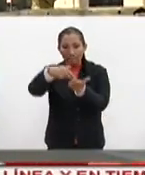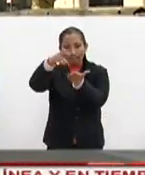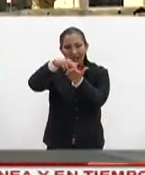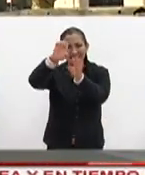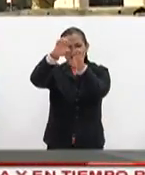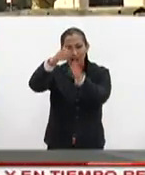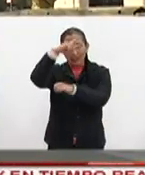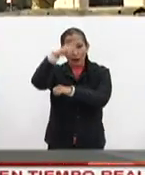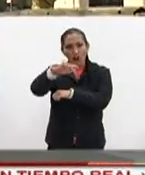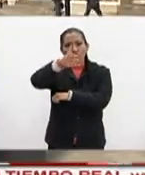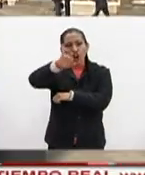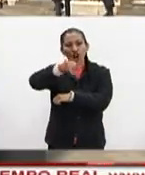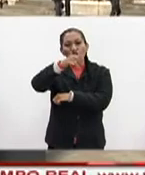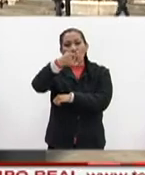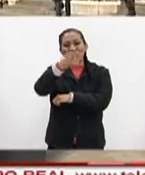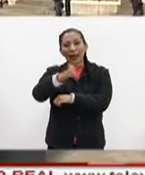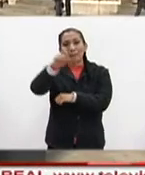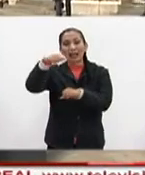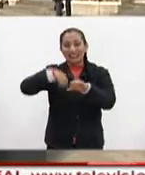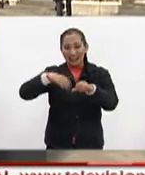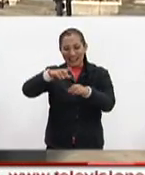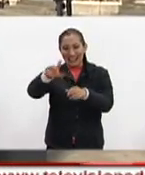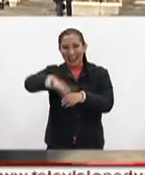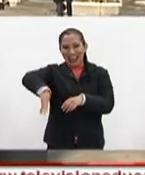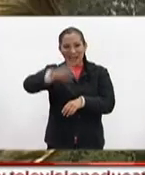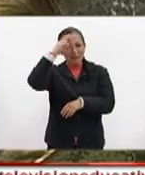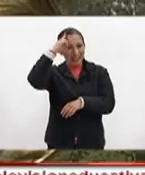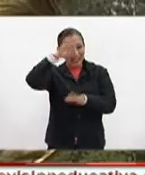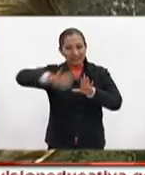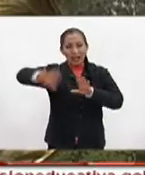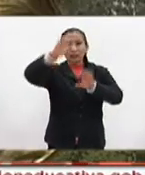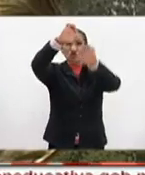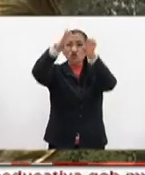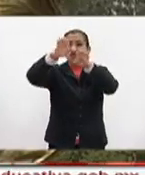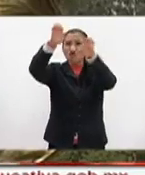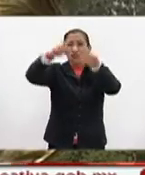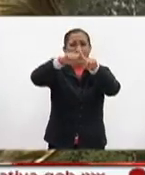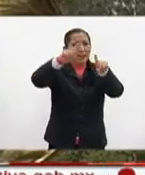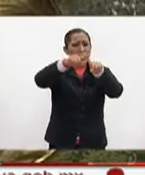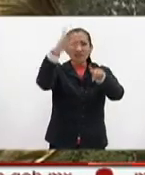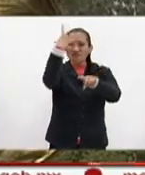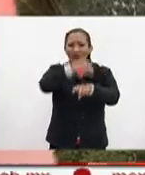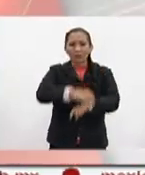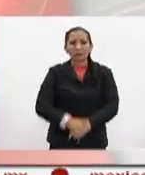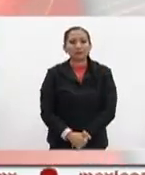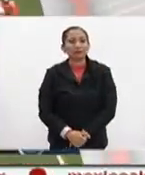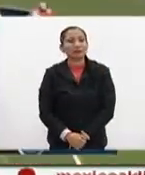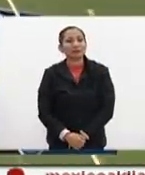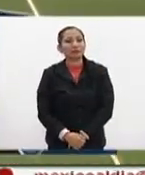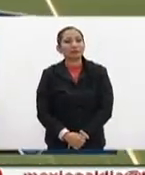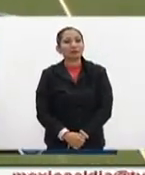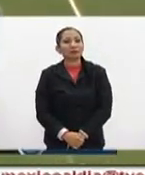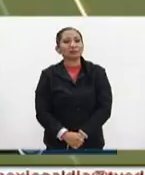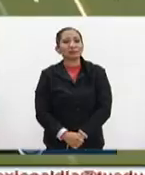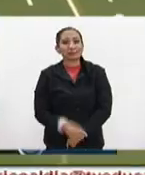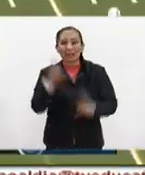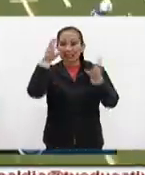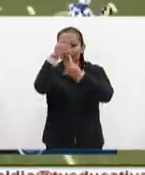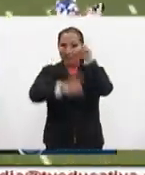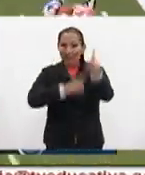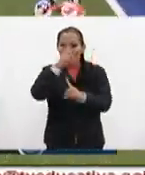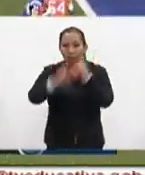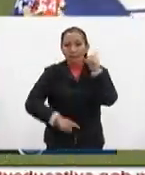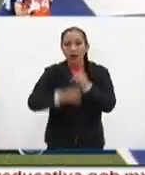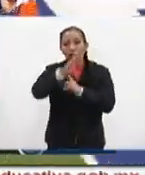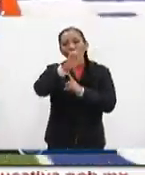y escultor mexicano Jorge Marín presenta en la explanada del Palacio de Bellas Artes una obra monumental inédita. Y en los deportes,